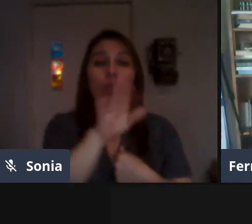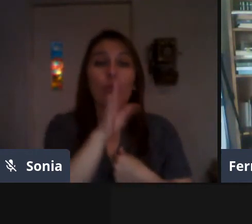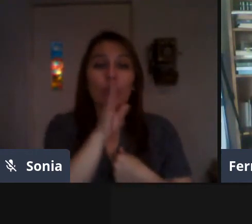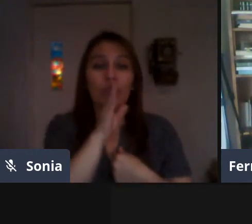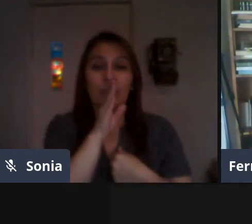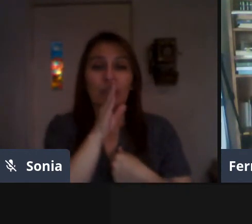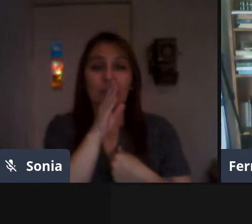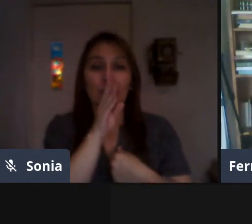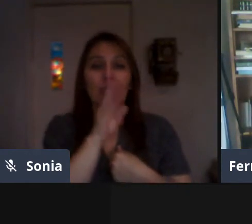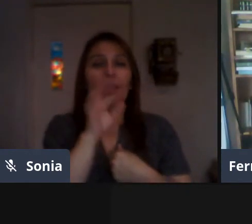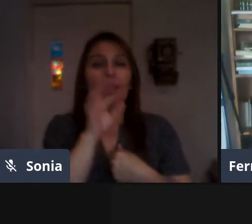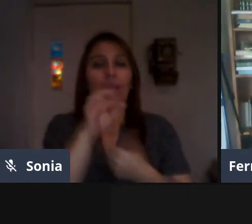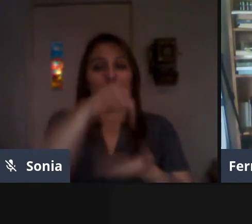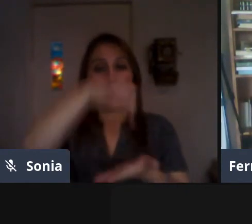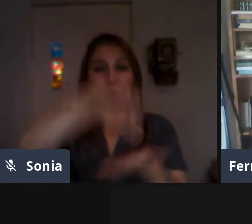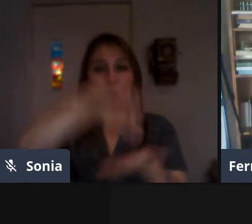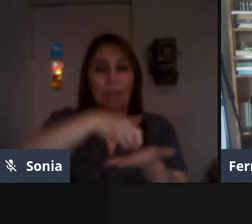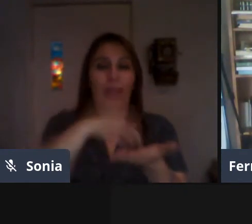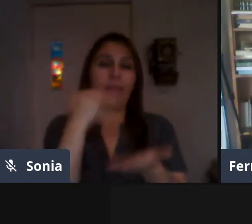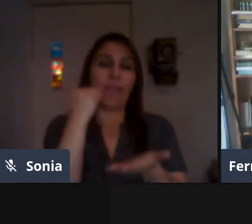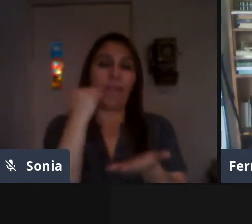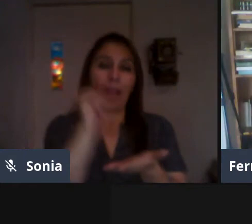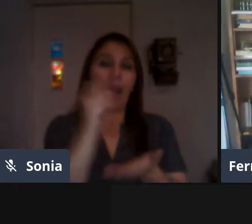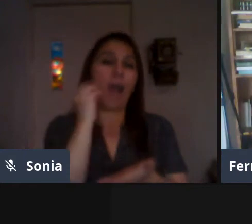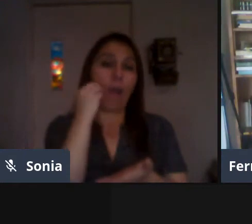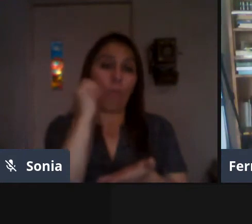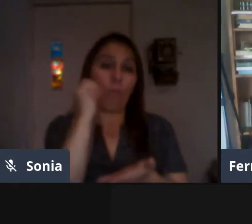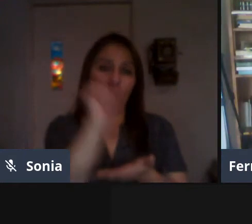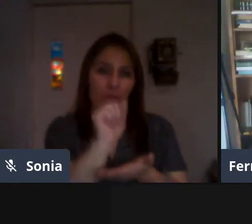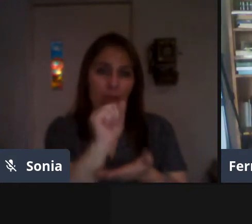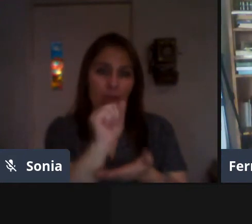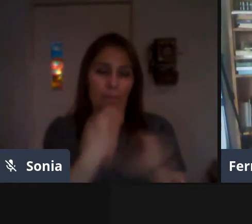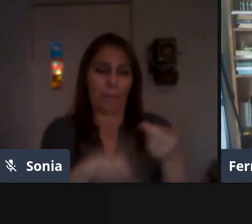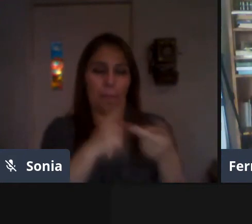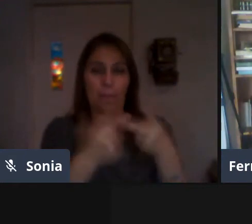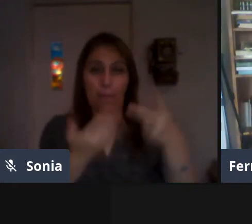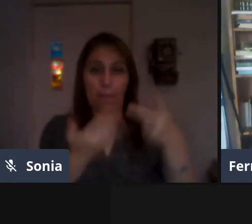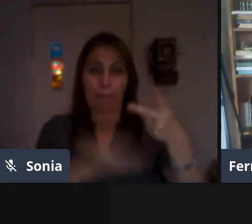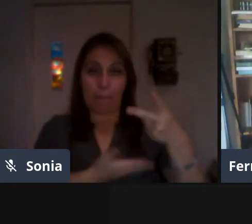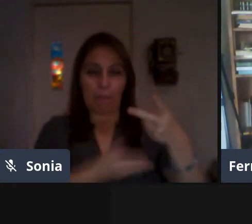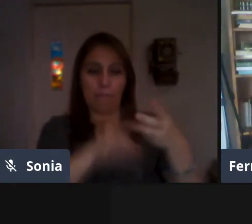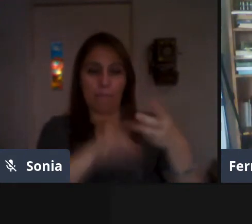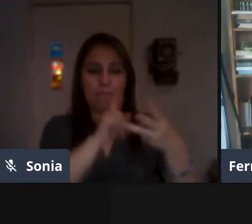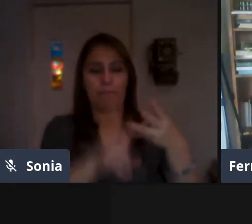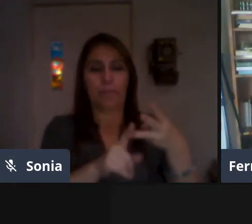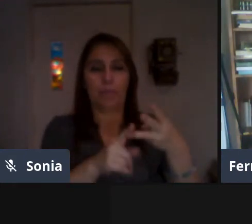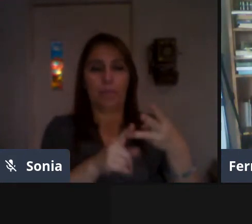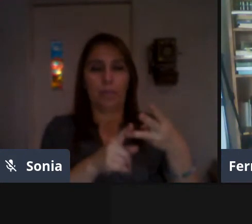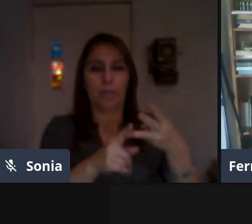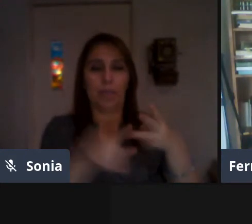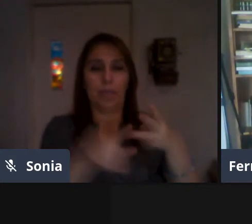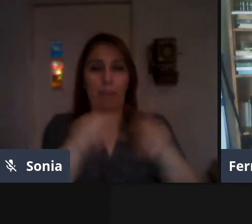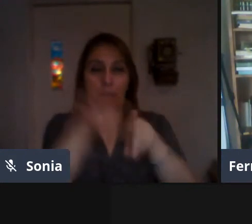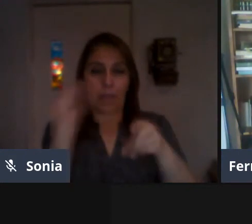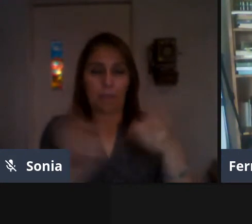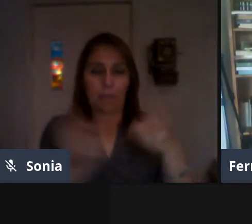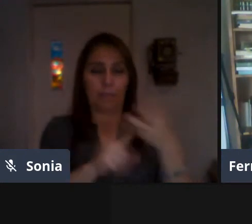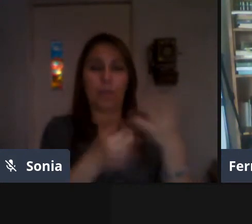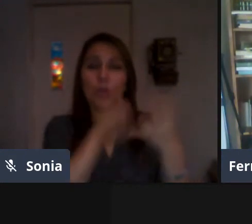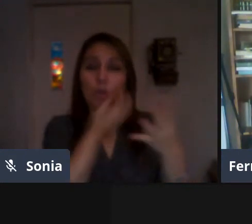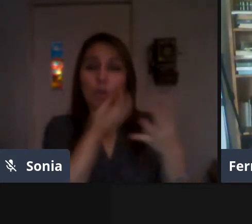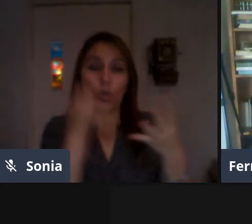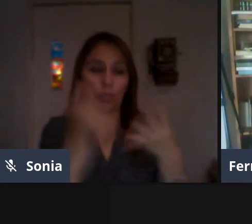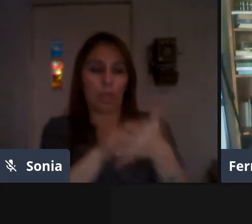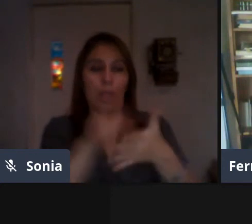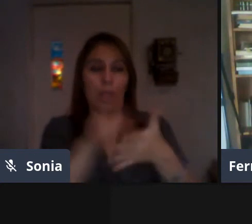caso es la abuela de abuela también la madre la hermana los admira la amiga y todas van en